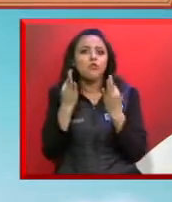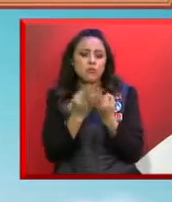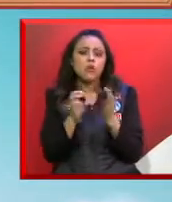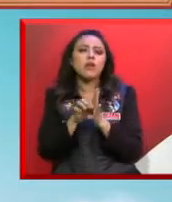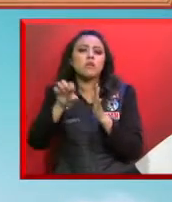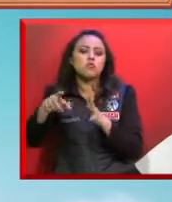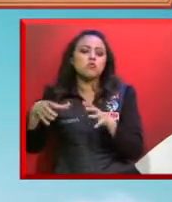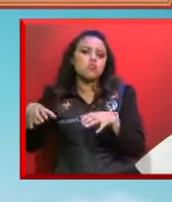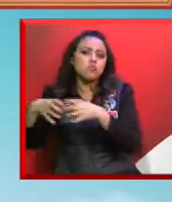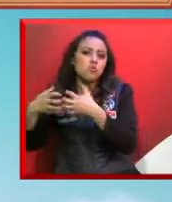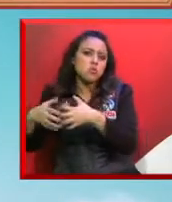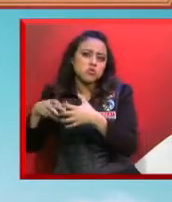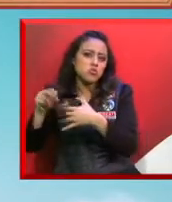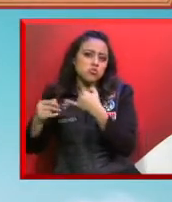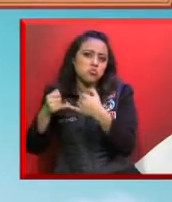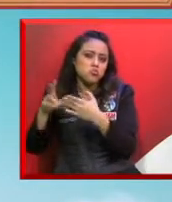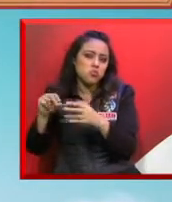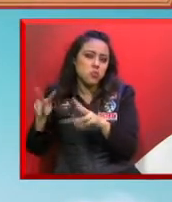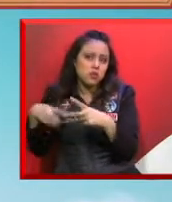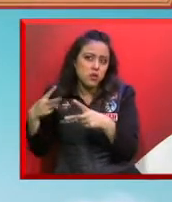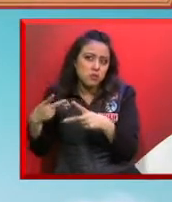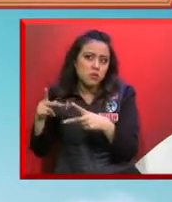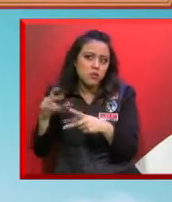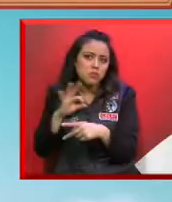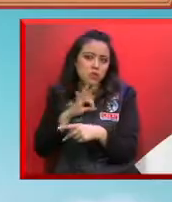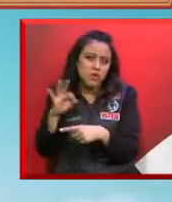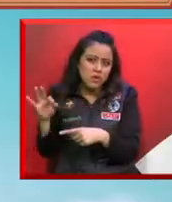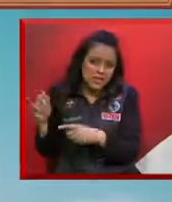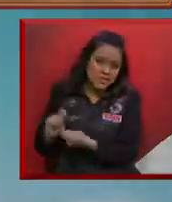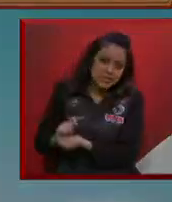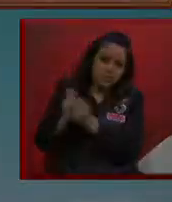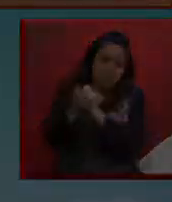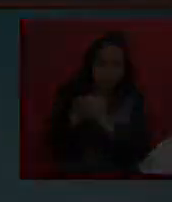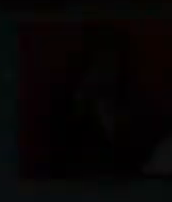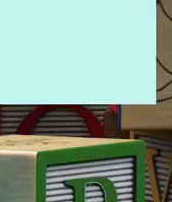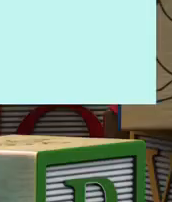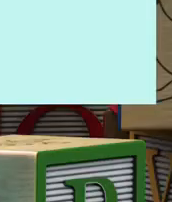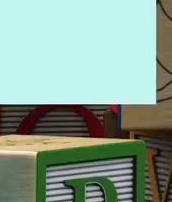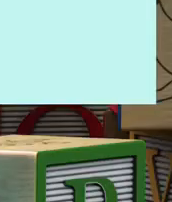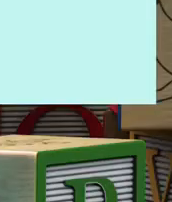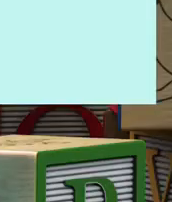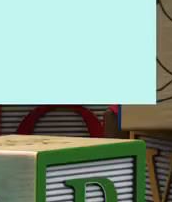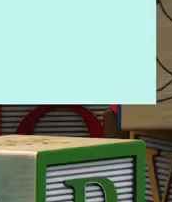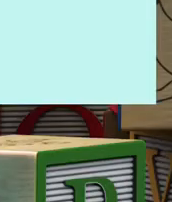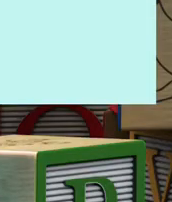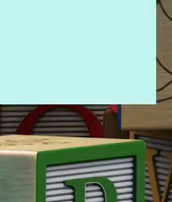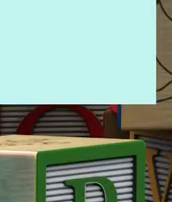de tu empresa no es la juguetería, pero puedes transformarlo en algún apoyo para hacerlo, ¿no?